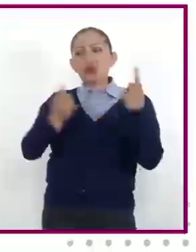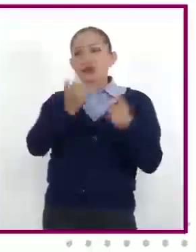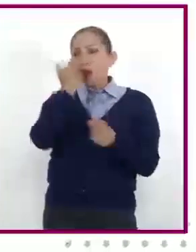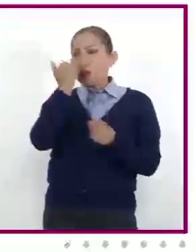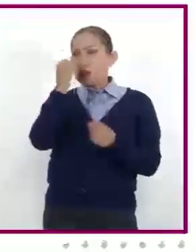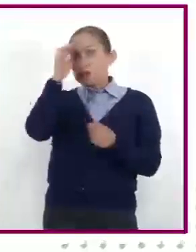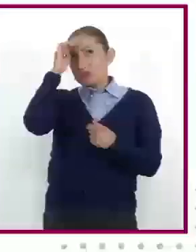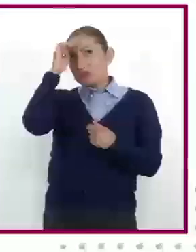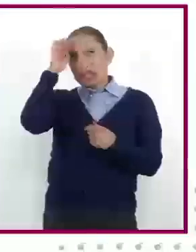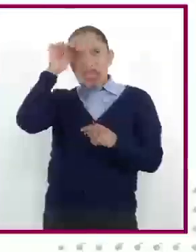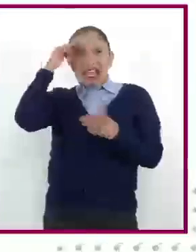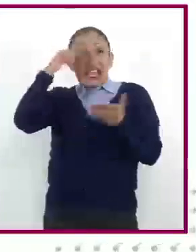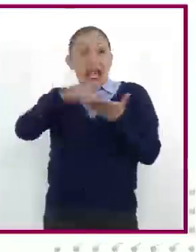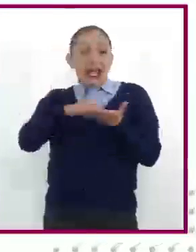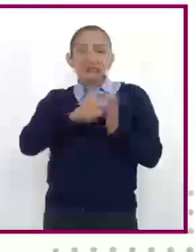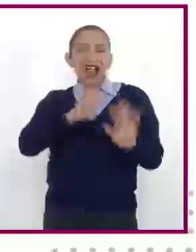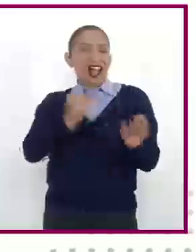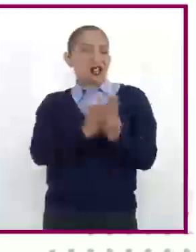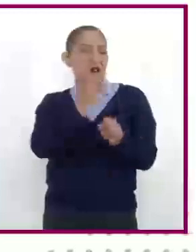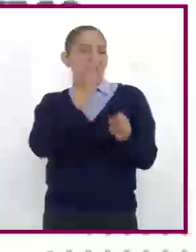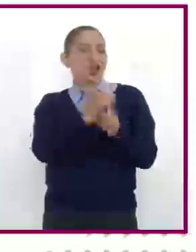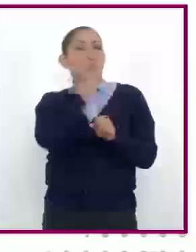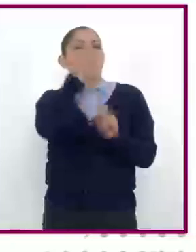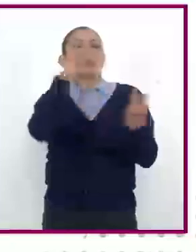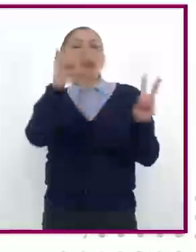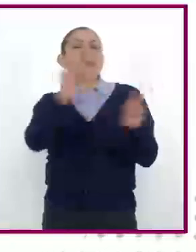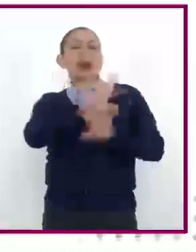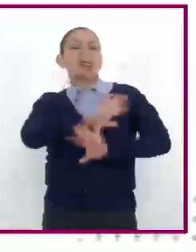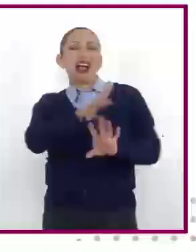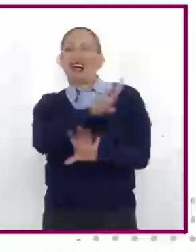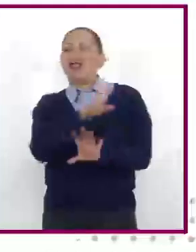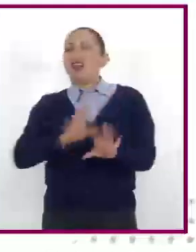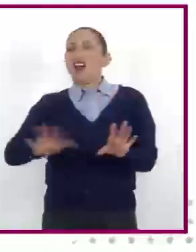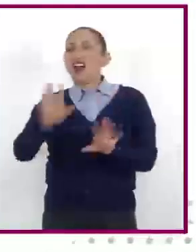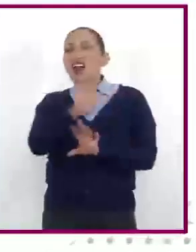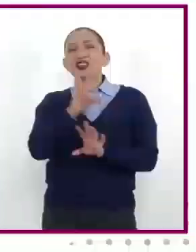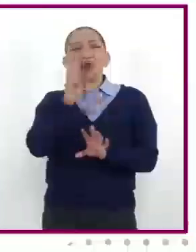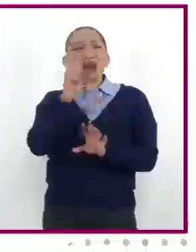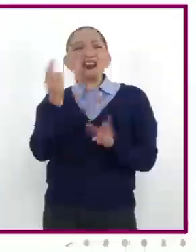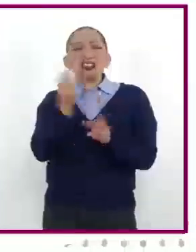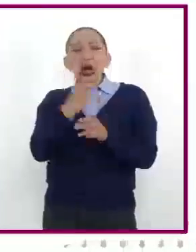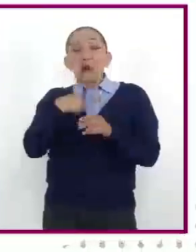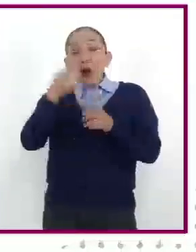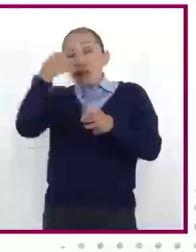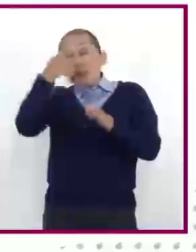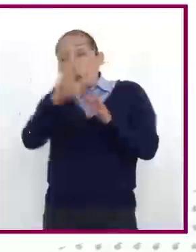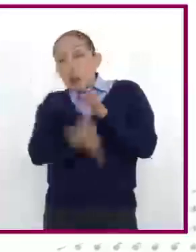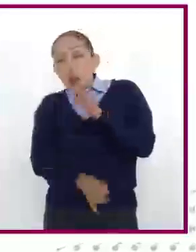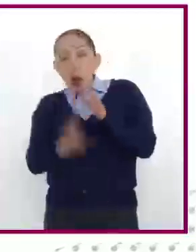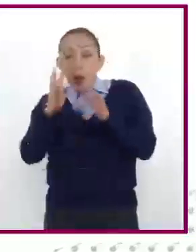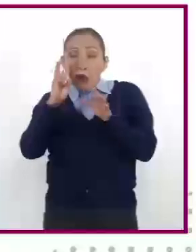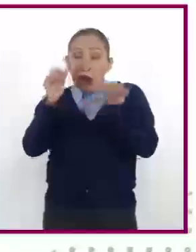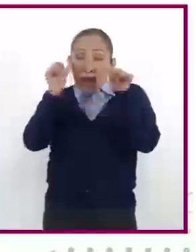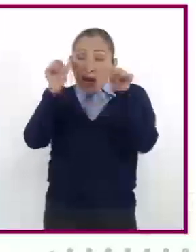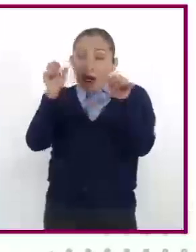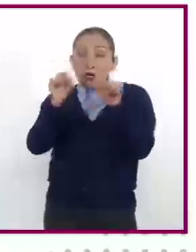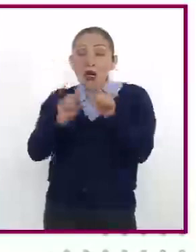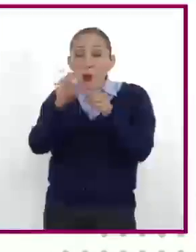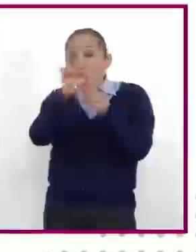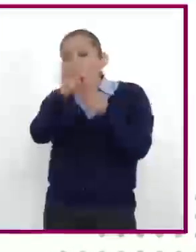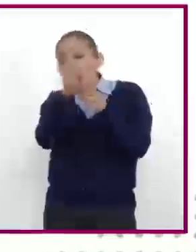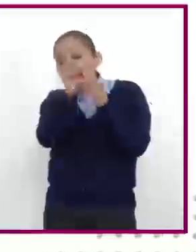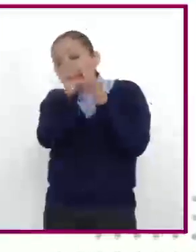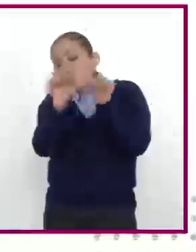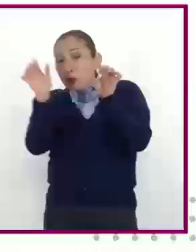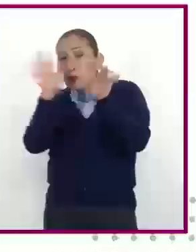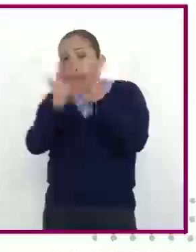piensen que es suficiente con elegir un tema genérico sin considerar la necesidad de identificar y enfocarse en subtemas o